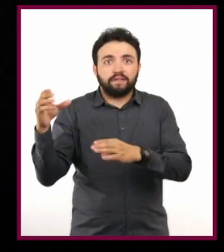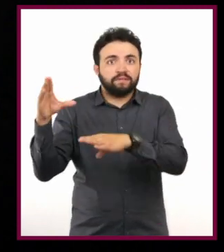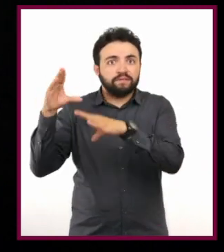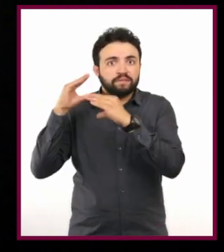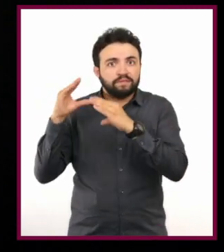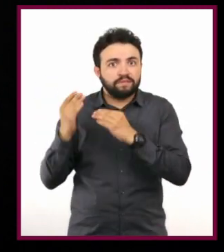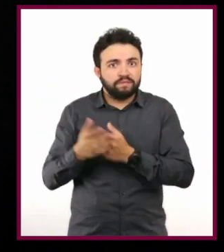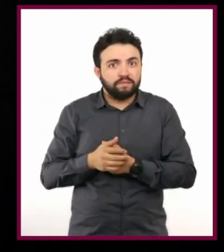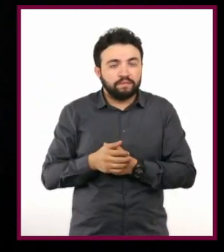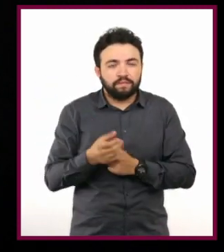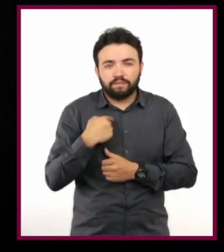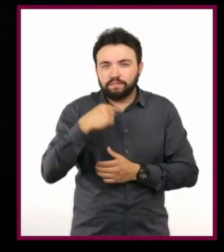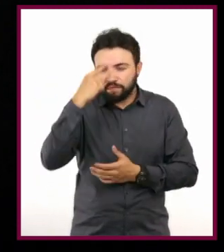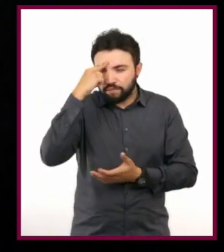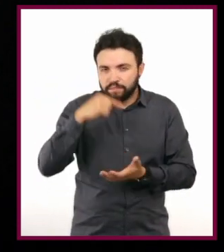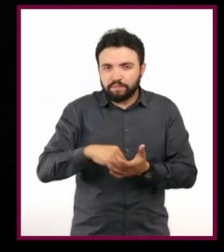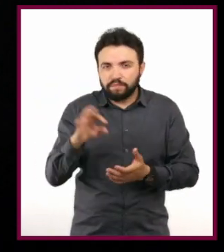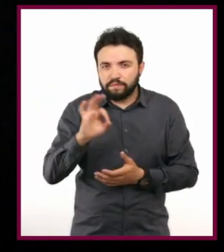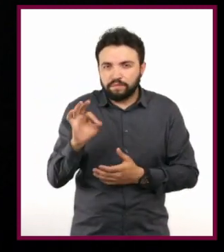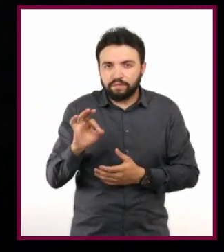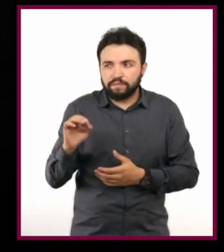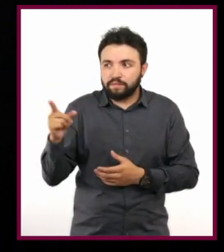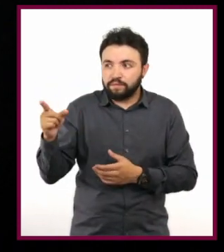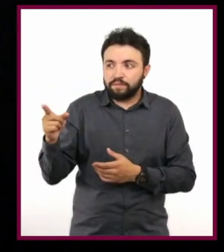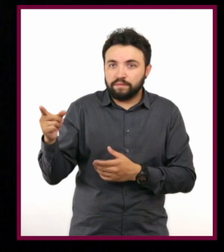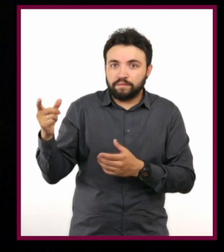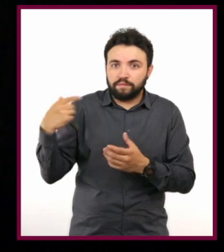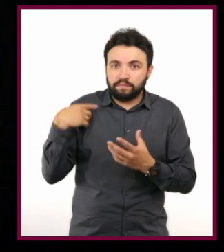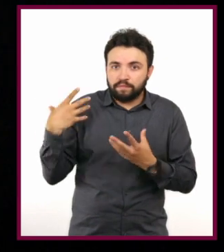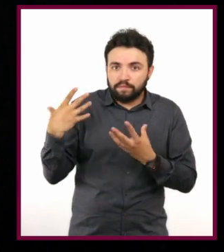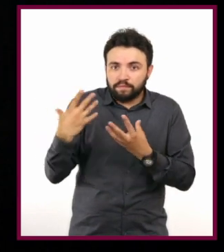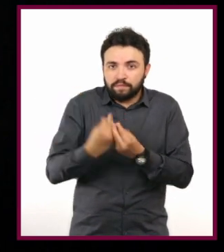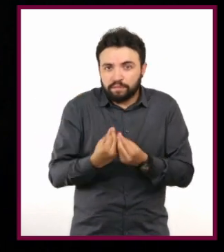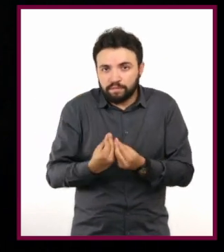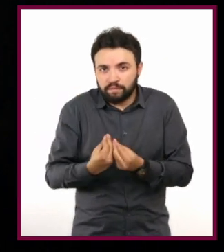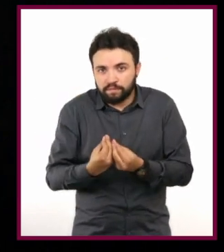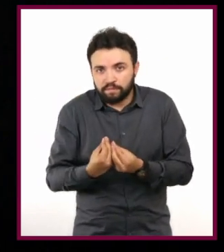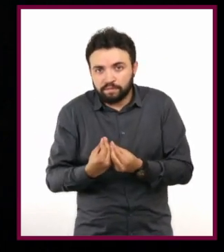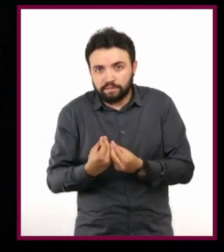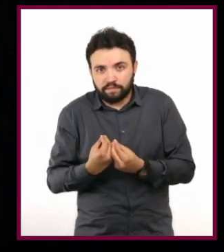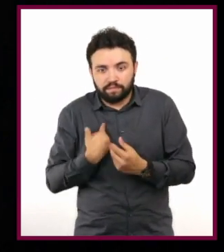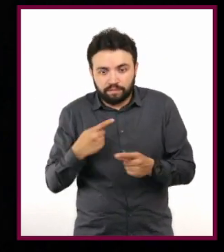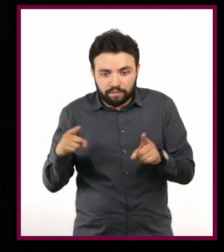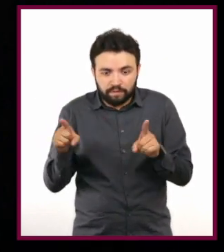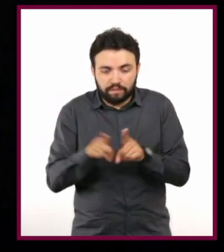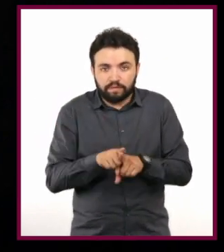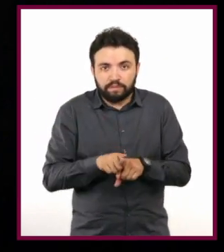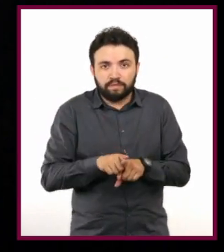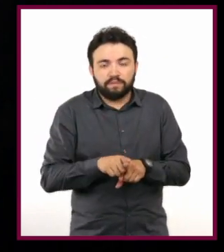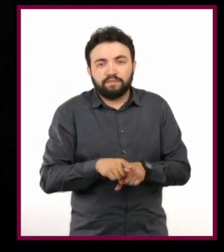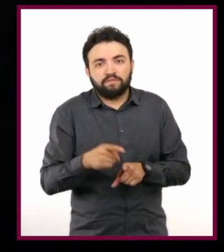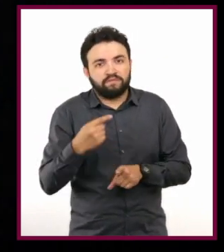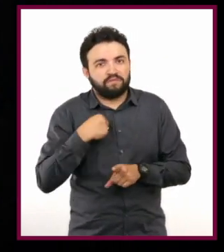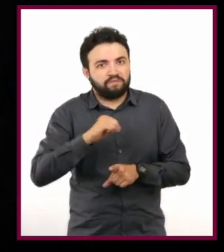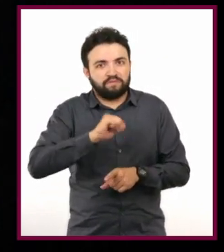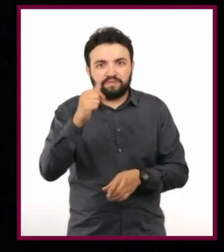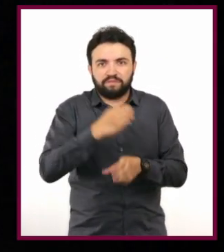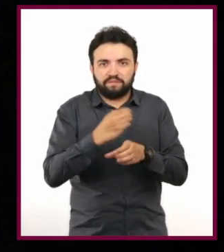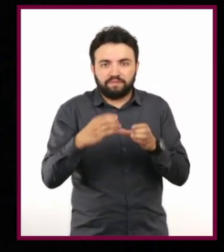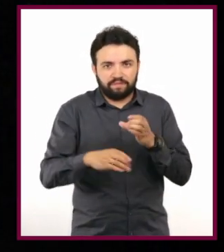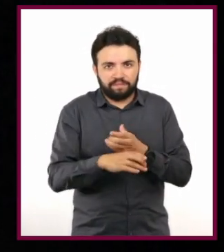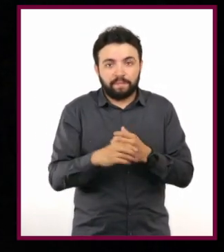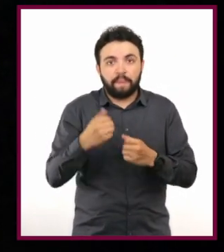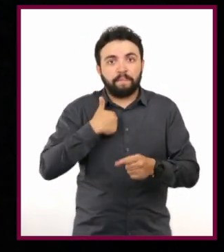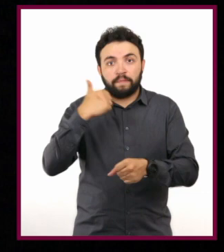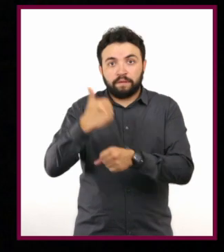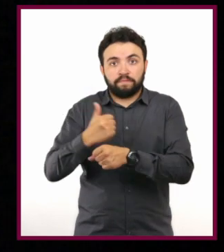Yo creo que si no hubiera estado junto a mí en los últimos momentos más importantes de mi vida, yo sería otro. De